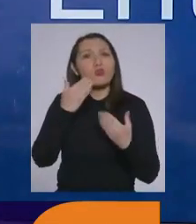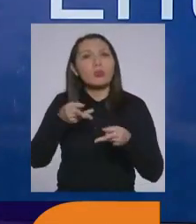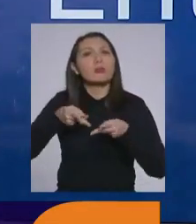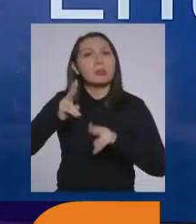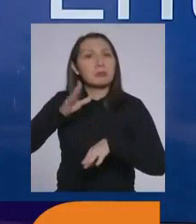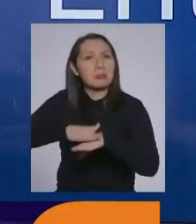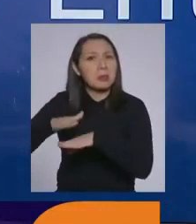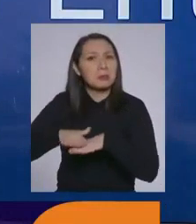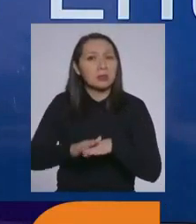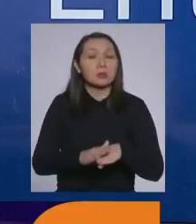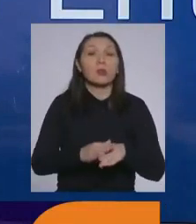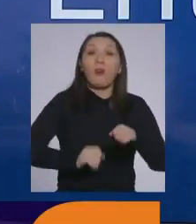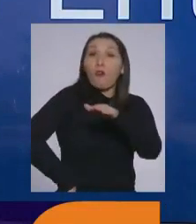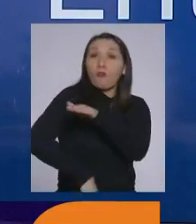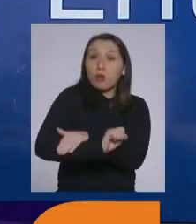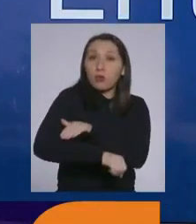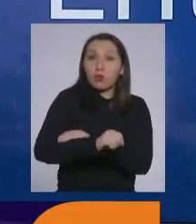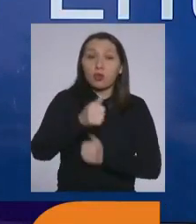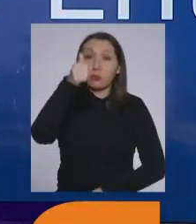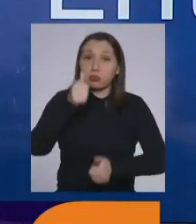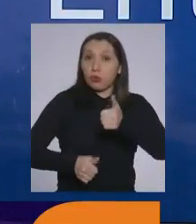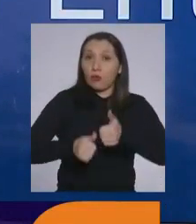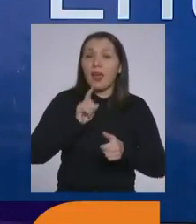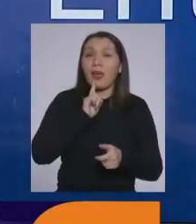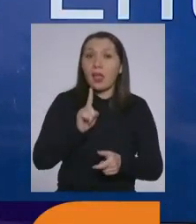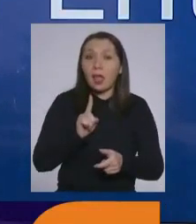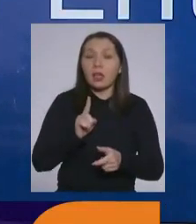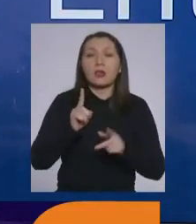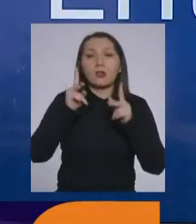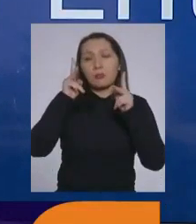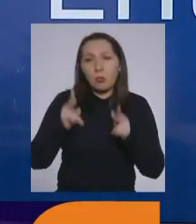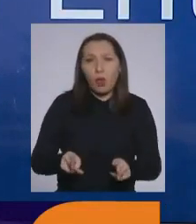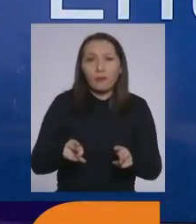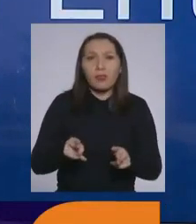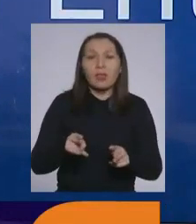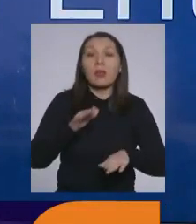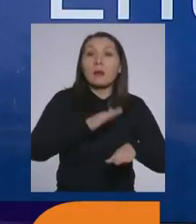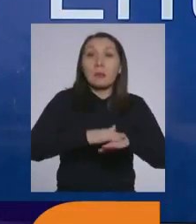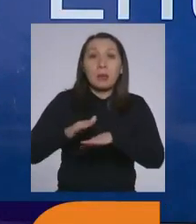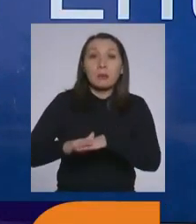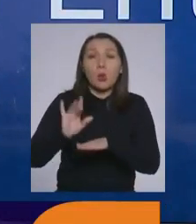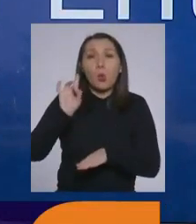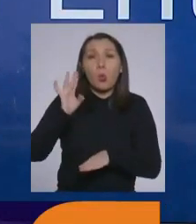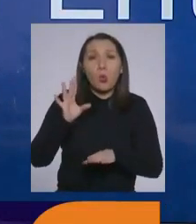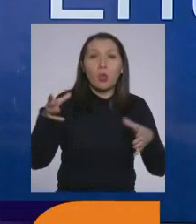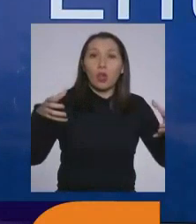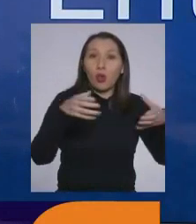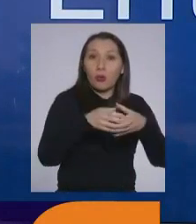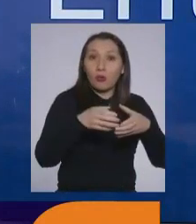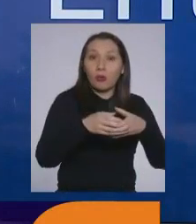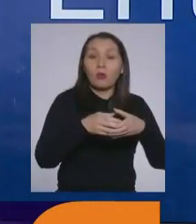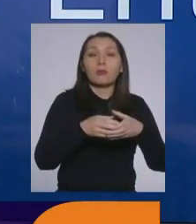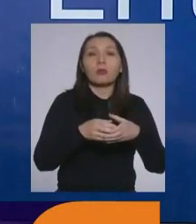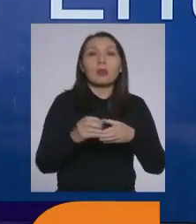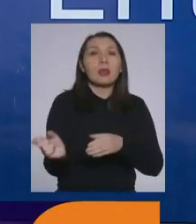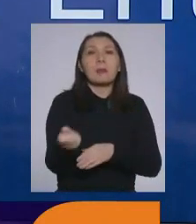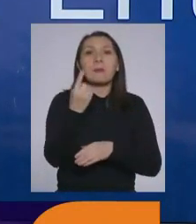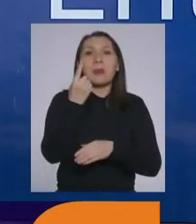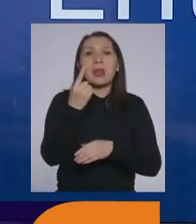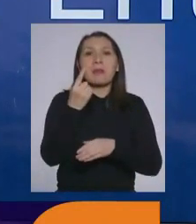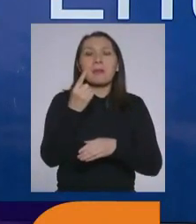beneficiarios? En el caso del fútbol profesional, se restringe este permiso único colectivo a la